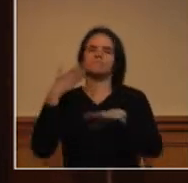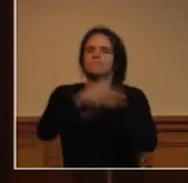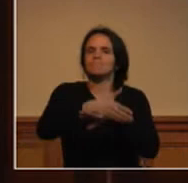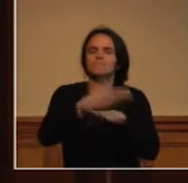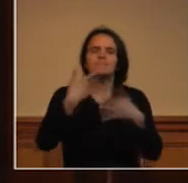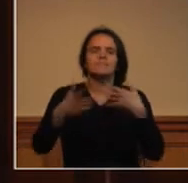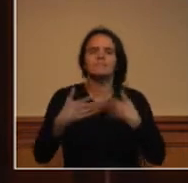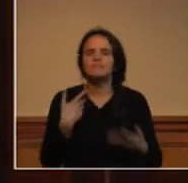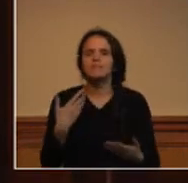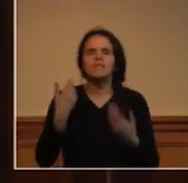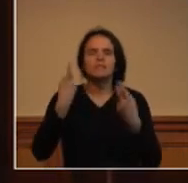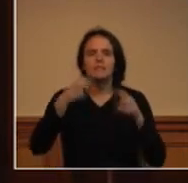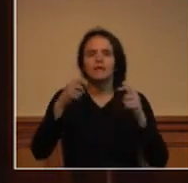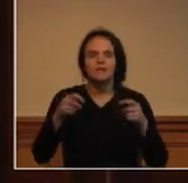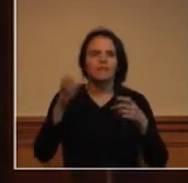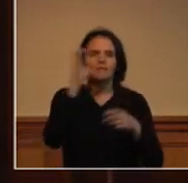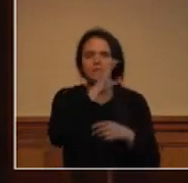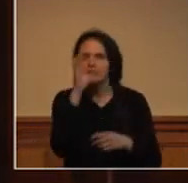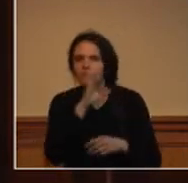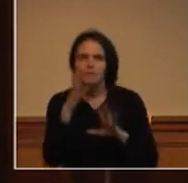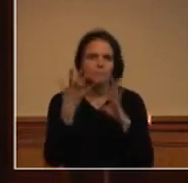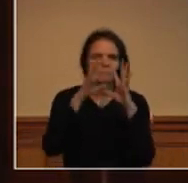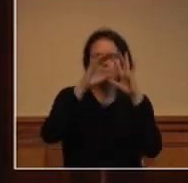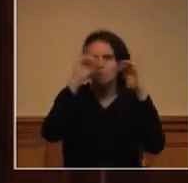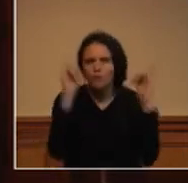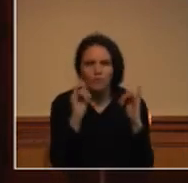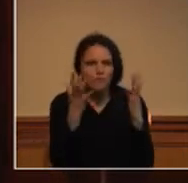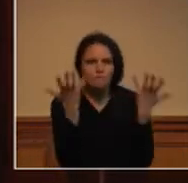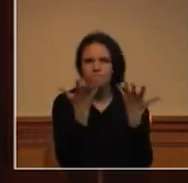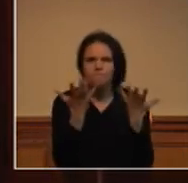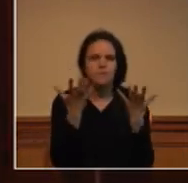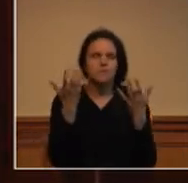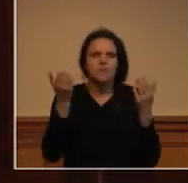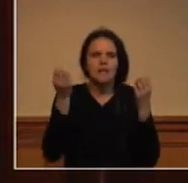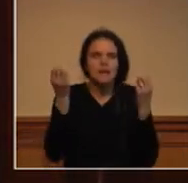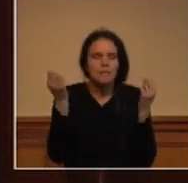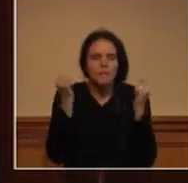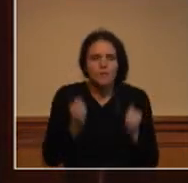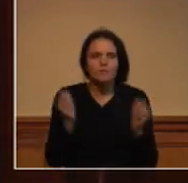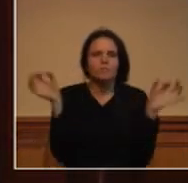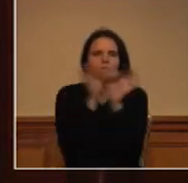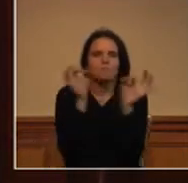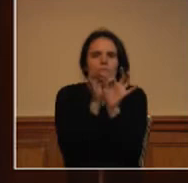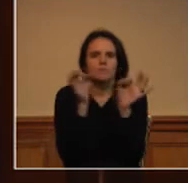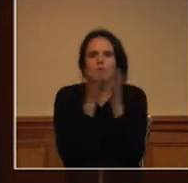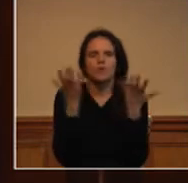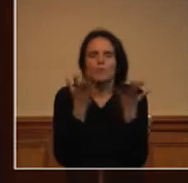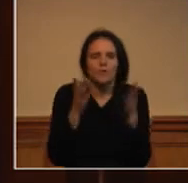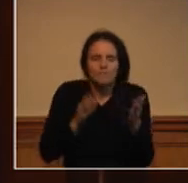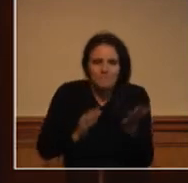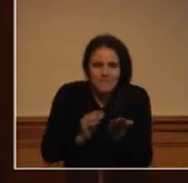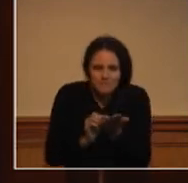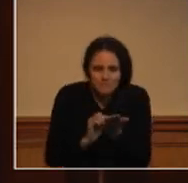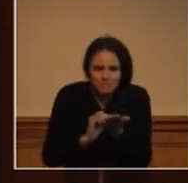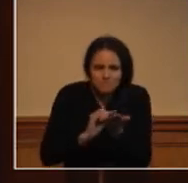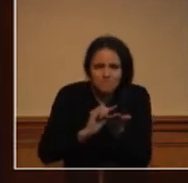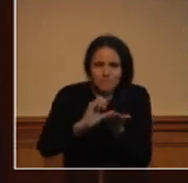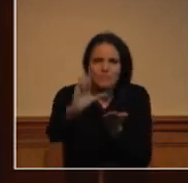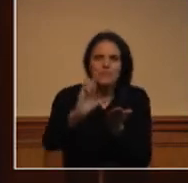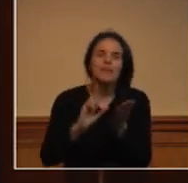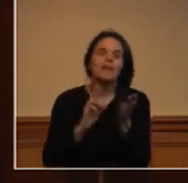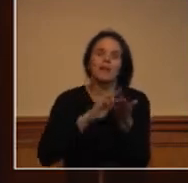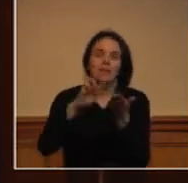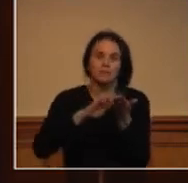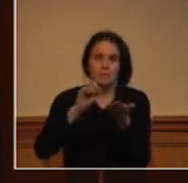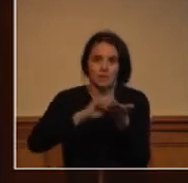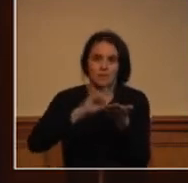a tratar de construir un modelo que nos permitiera explicar el proceso de emergencia lectora en síndrome de Down.